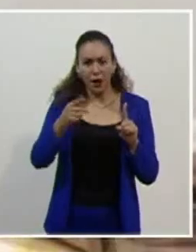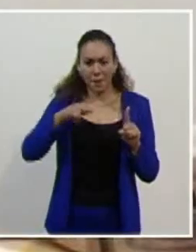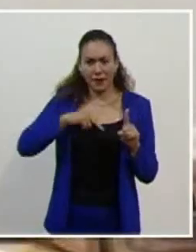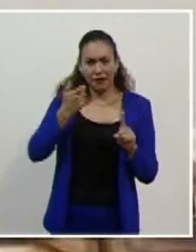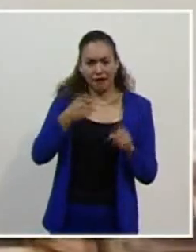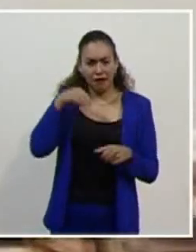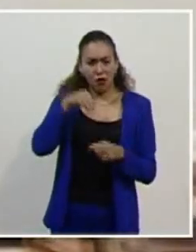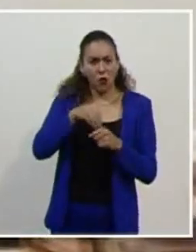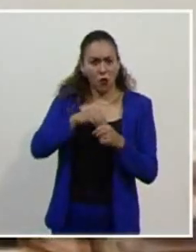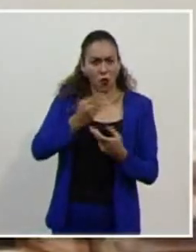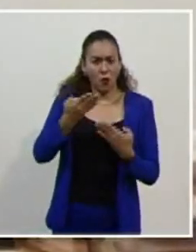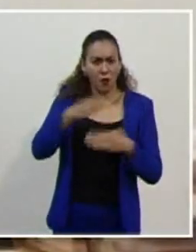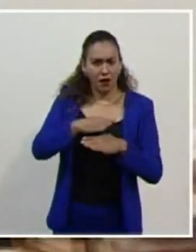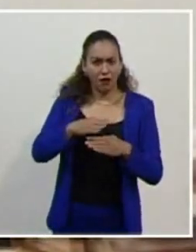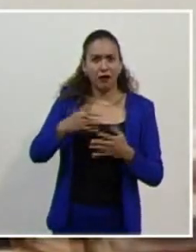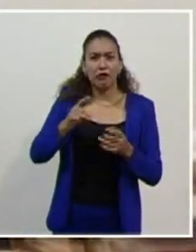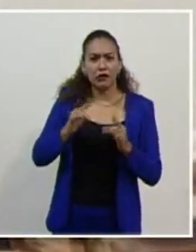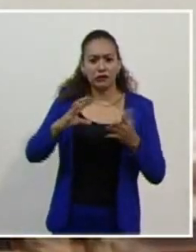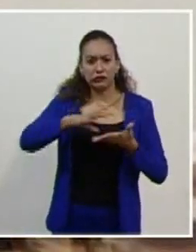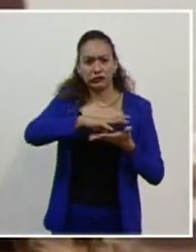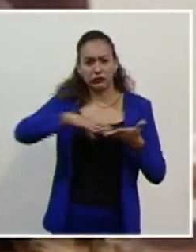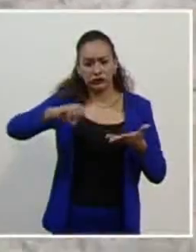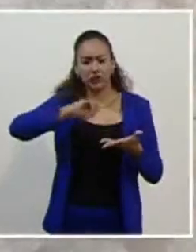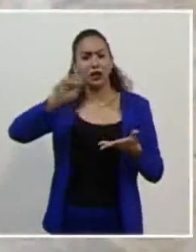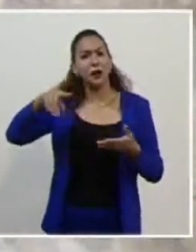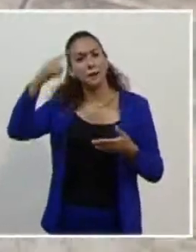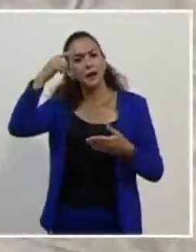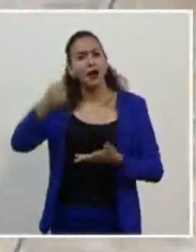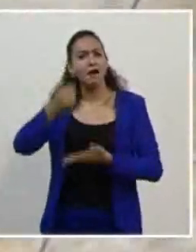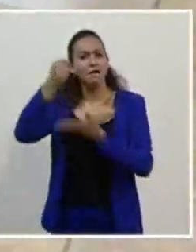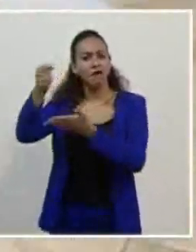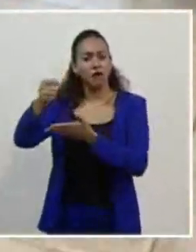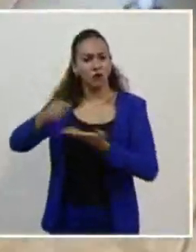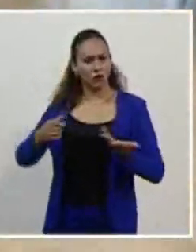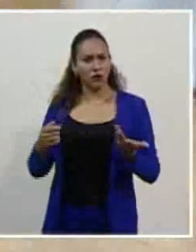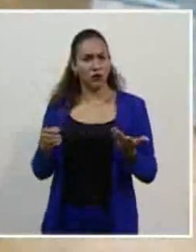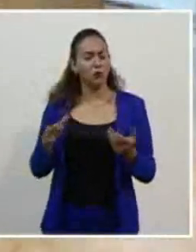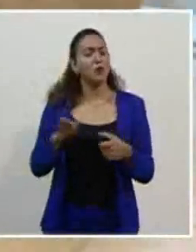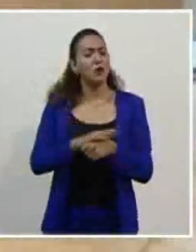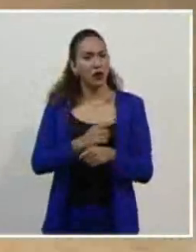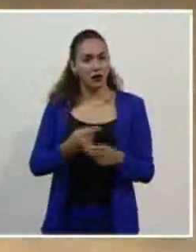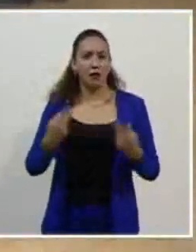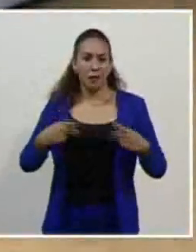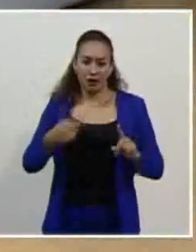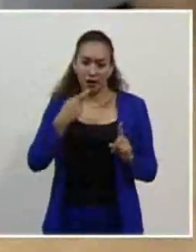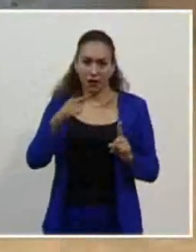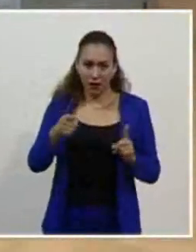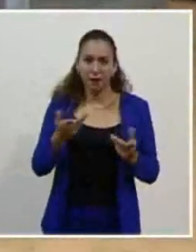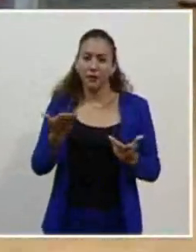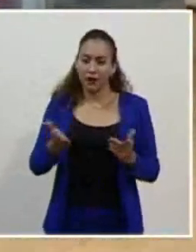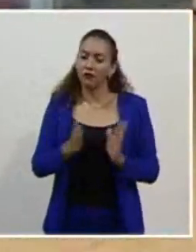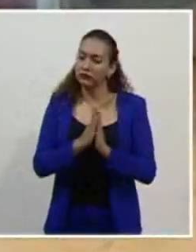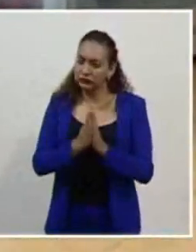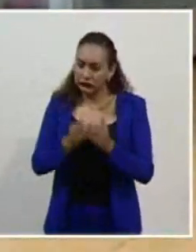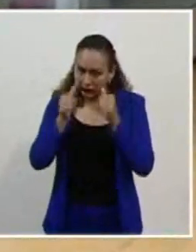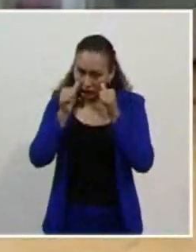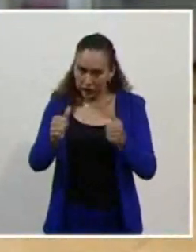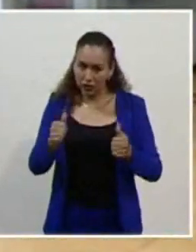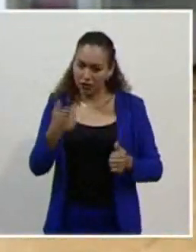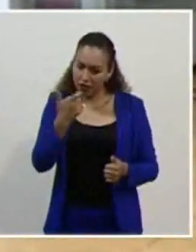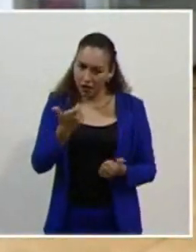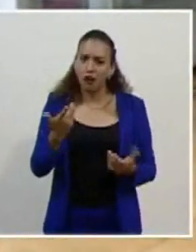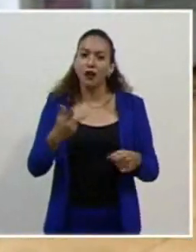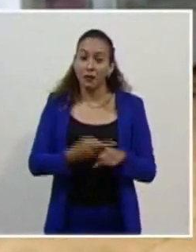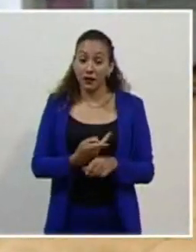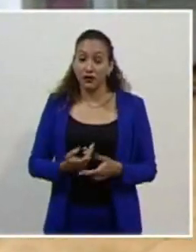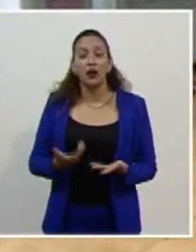de Pensiones para el Bienestar. En la resolución del juzgado de distrito, ordena abstenerse de transferir estos recursos reclamados